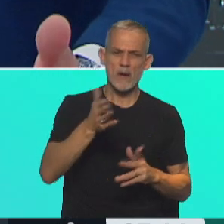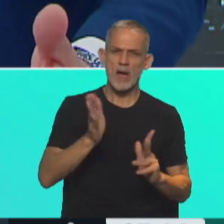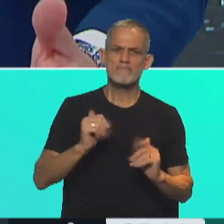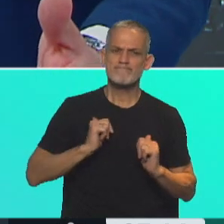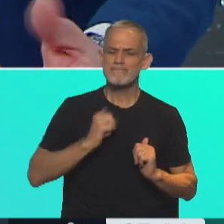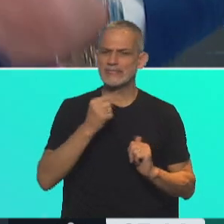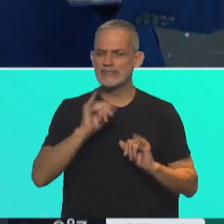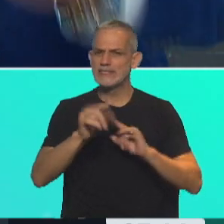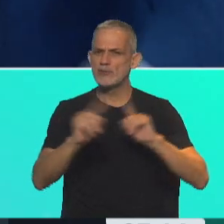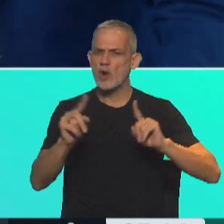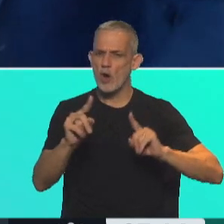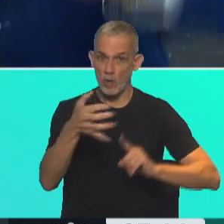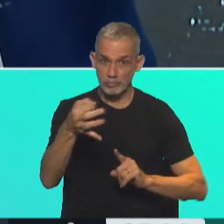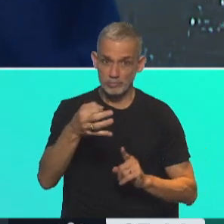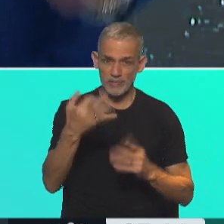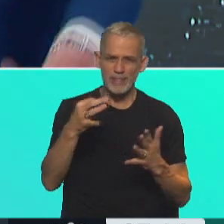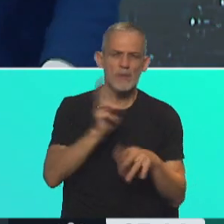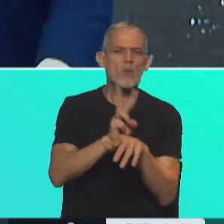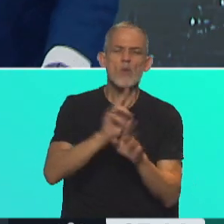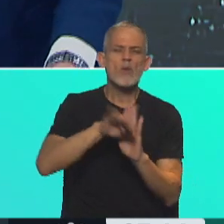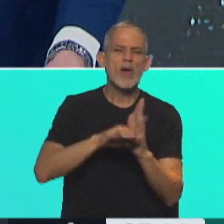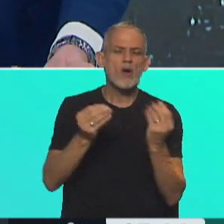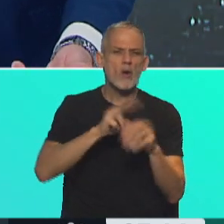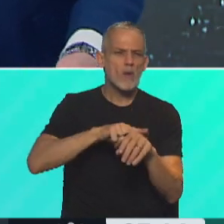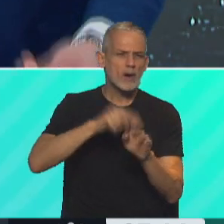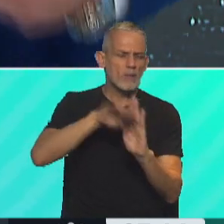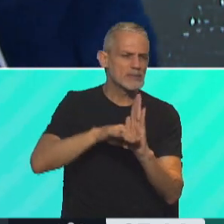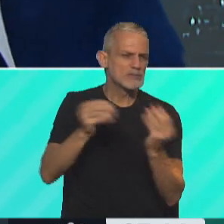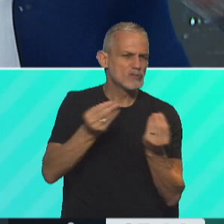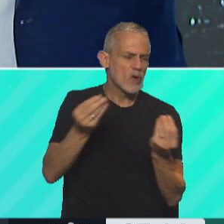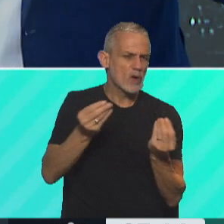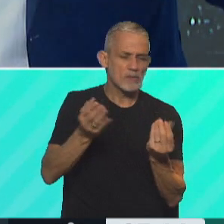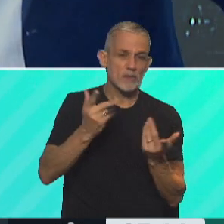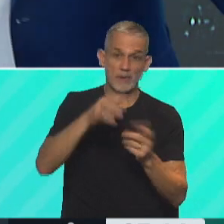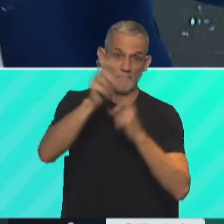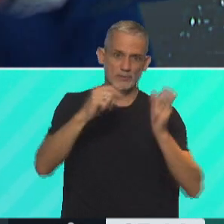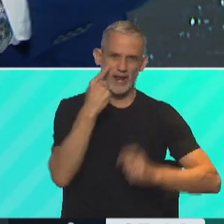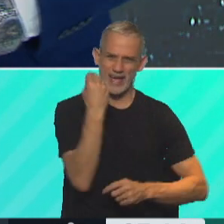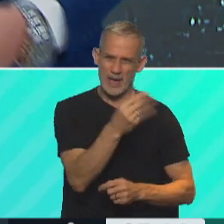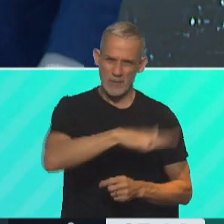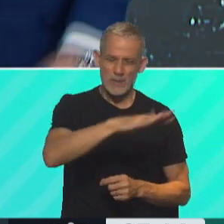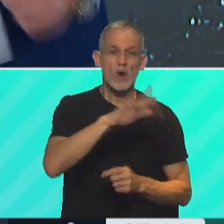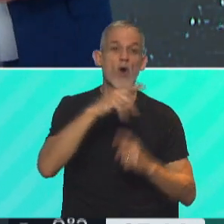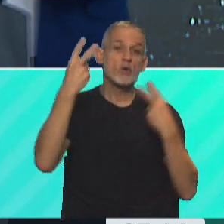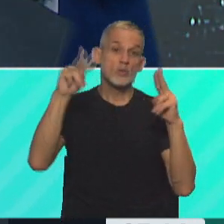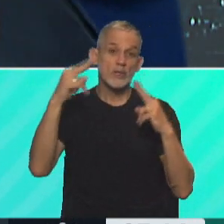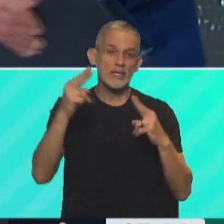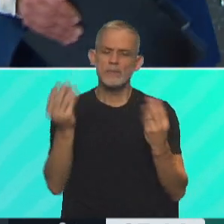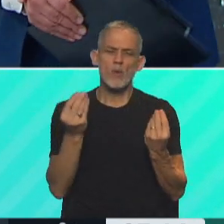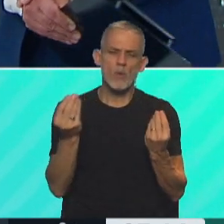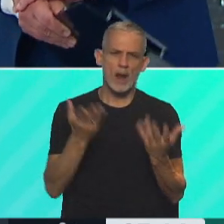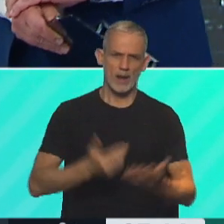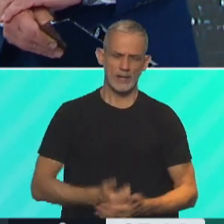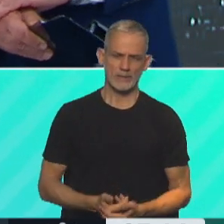exponerse. ¿Es así? ¿Qué cuidados se tienen que tomar, tanto los habitantes como los visitantes que vayan a las